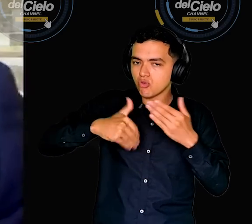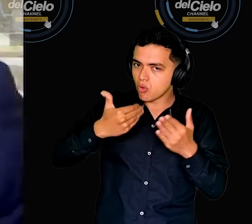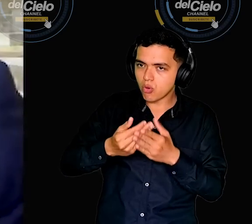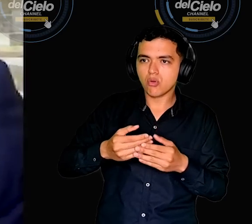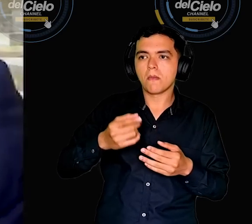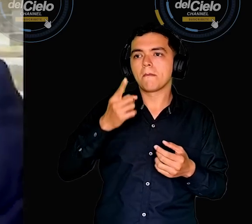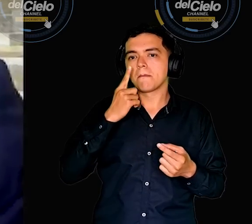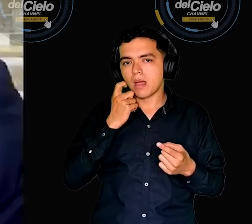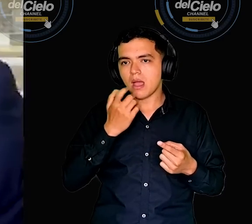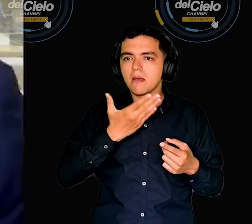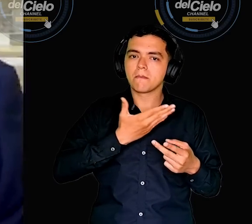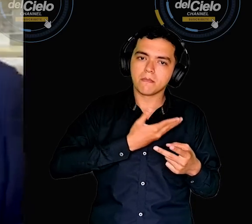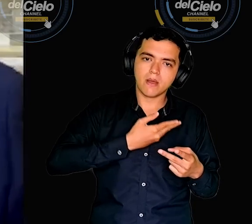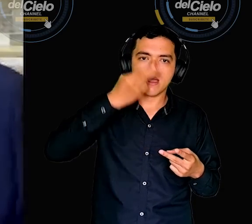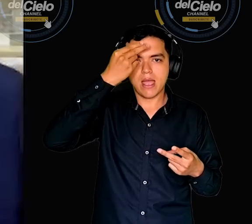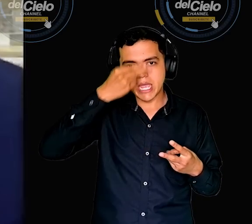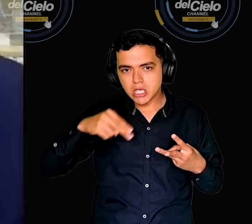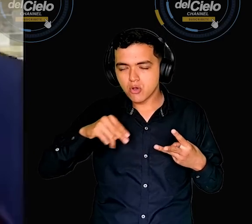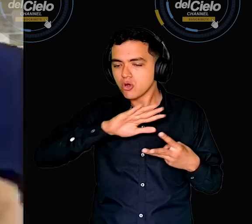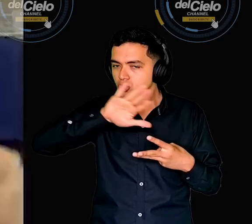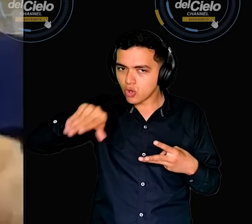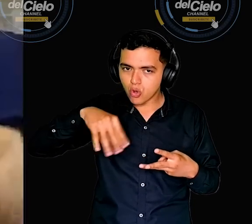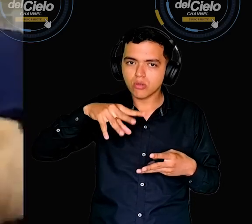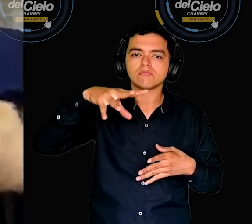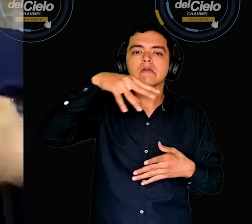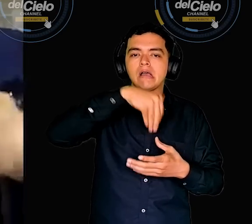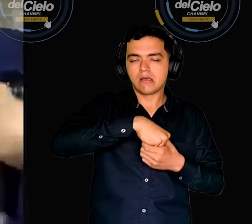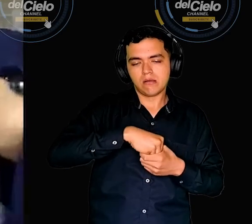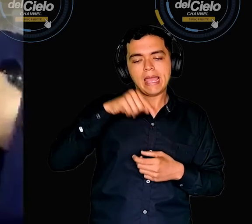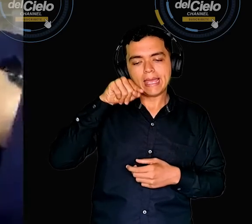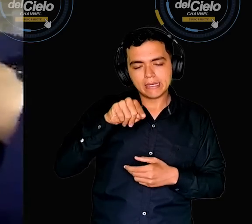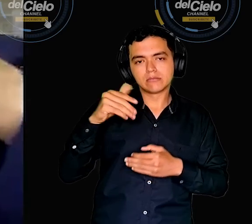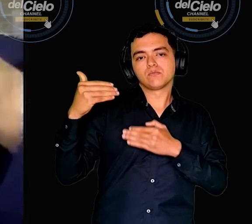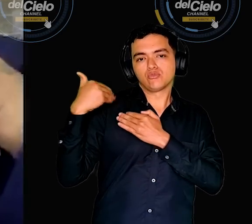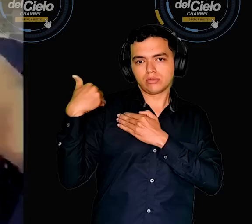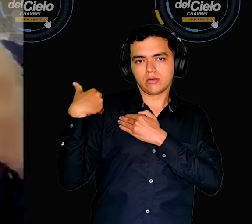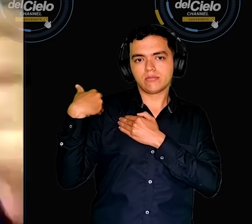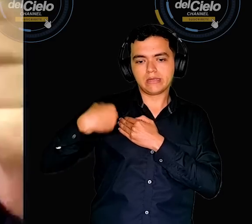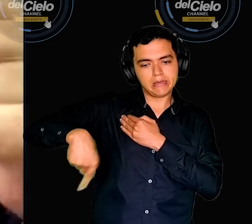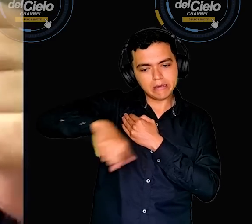día libre a se cultiva en el amor. Los padres